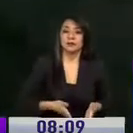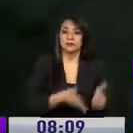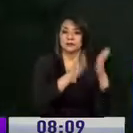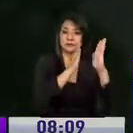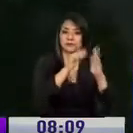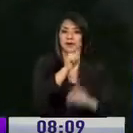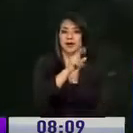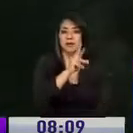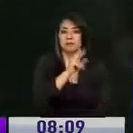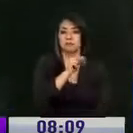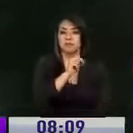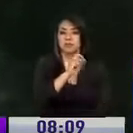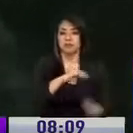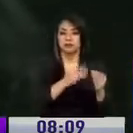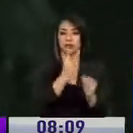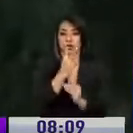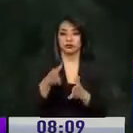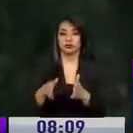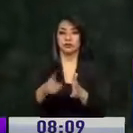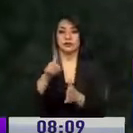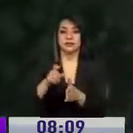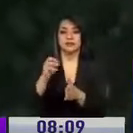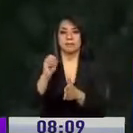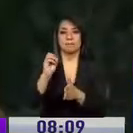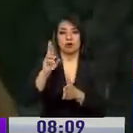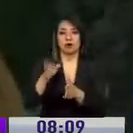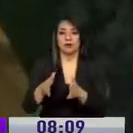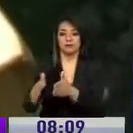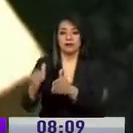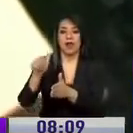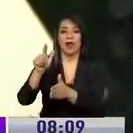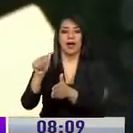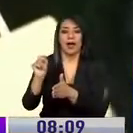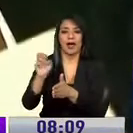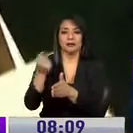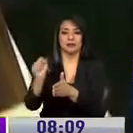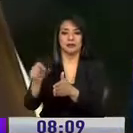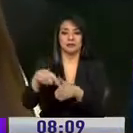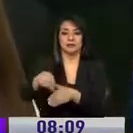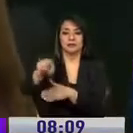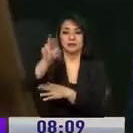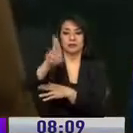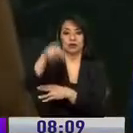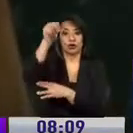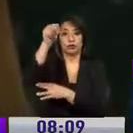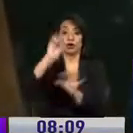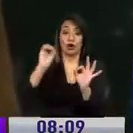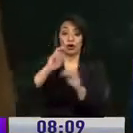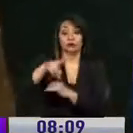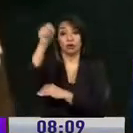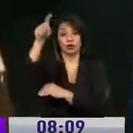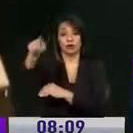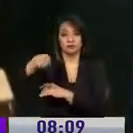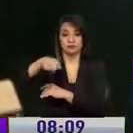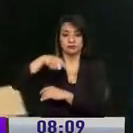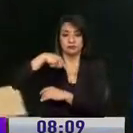la Armenia 2, Avenida Zamora, Parroquia Langasí, salimos para el norte del país, De igual manera, tenemos la